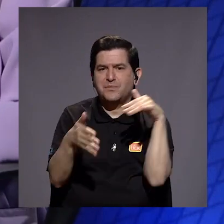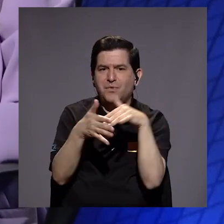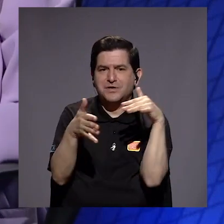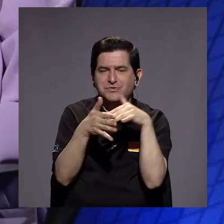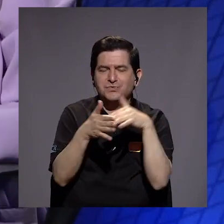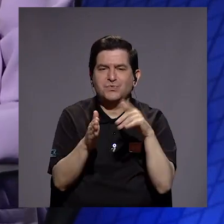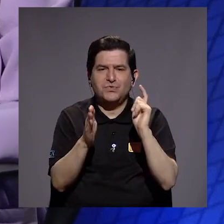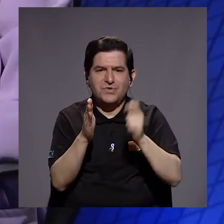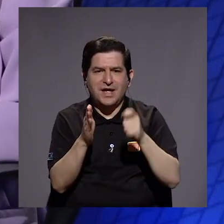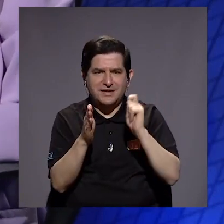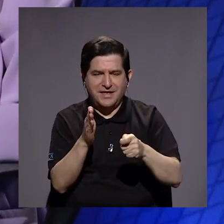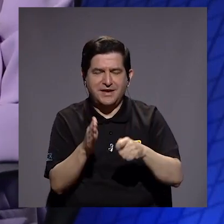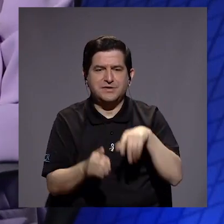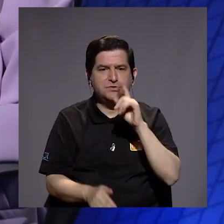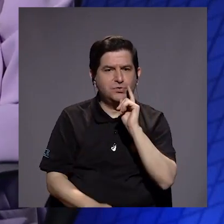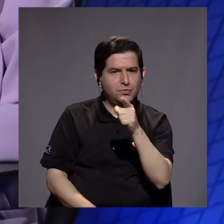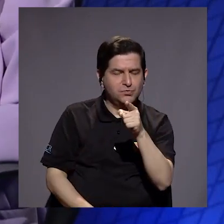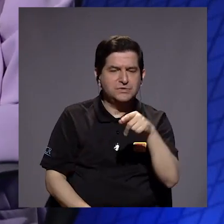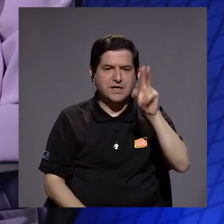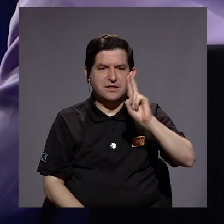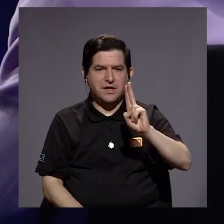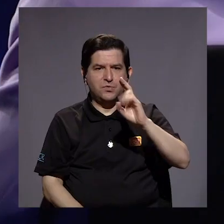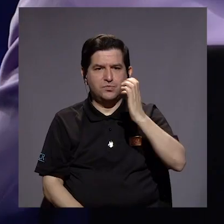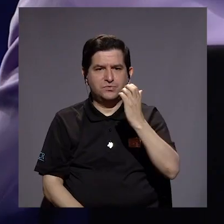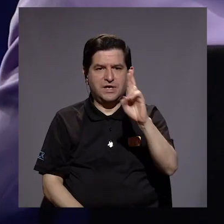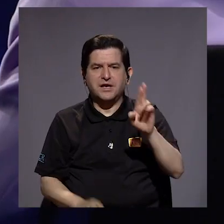usted estudia Derecho en la Universidad de Costa Rica.